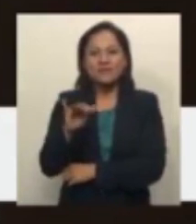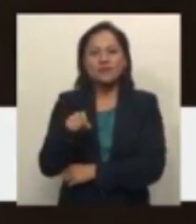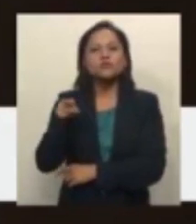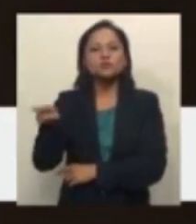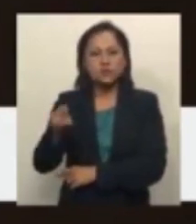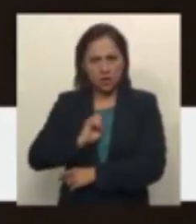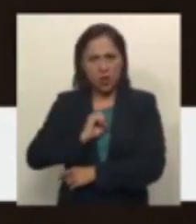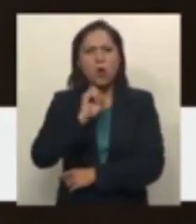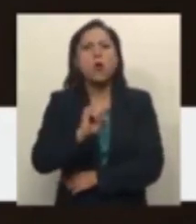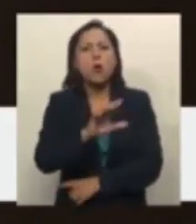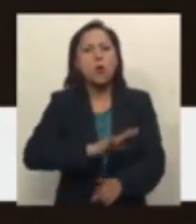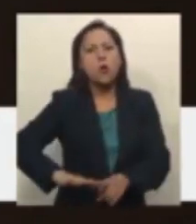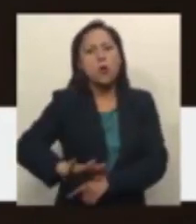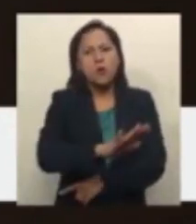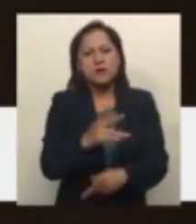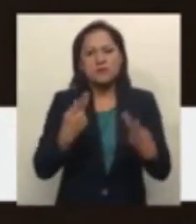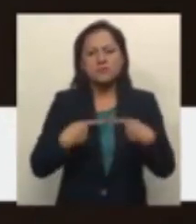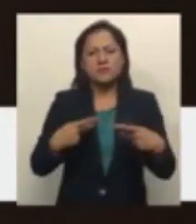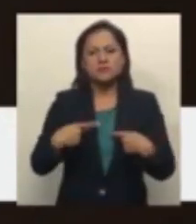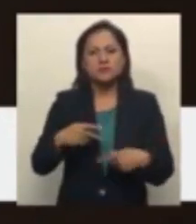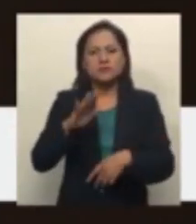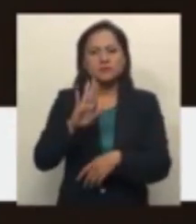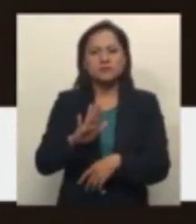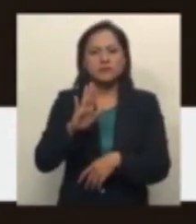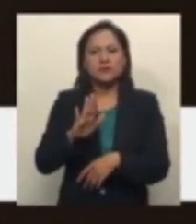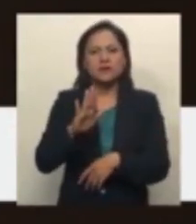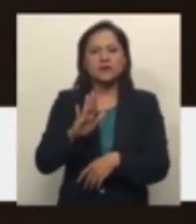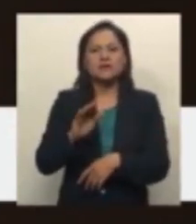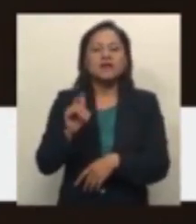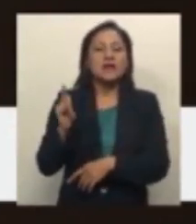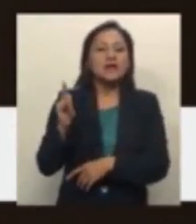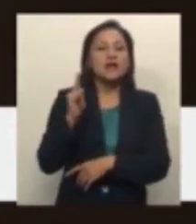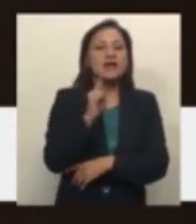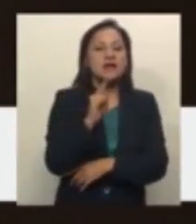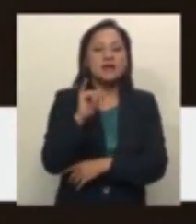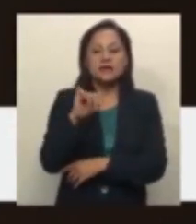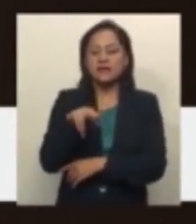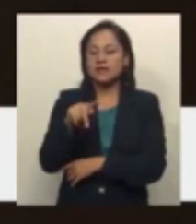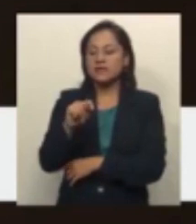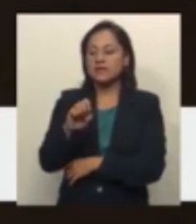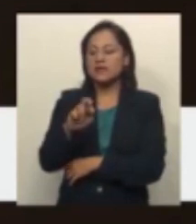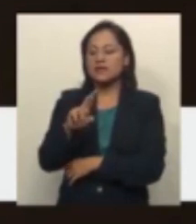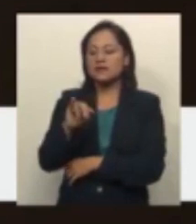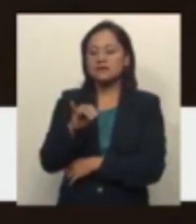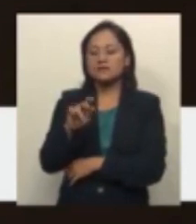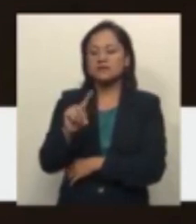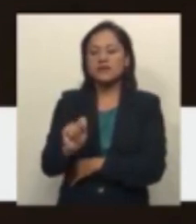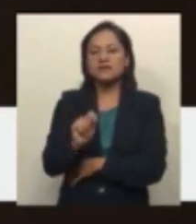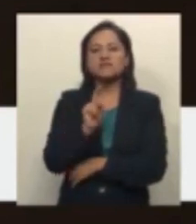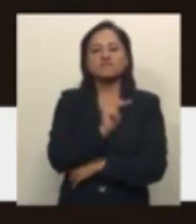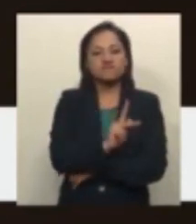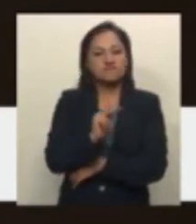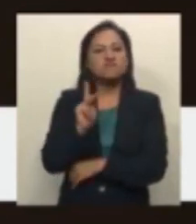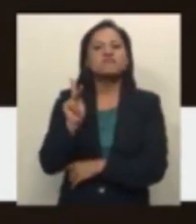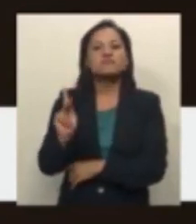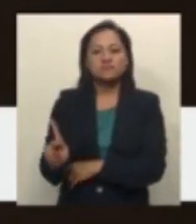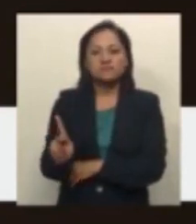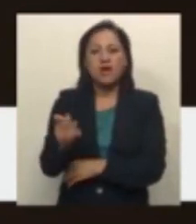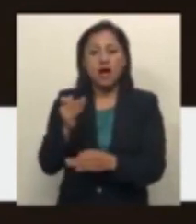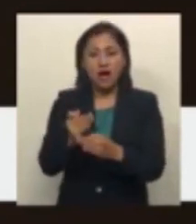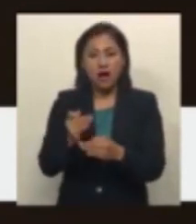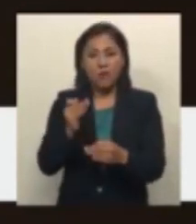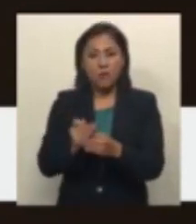esa pilota de internet, de Interjet. Es lamentable el espectáculo